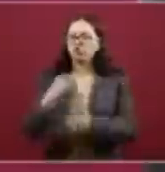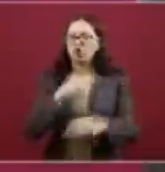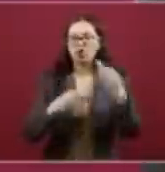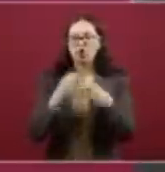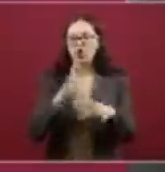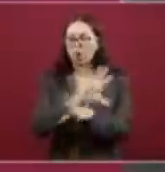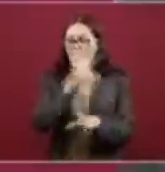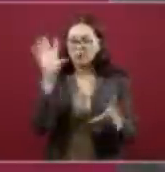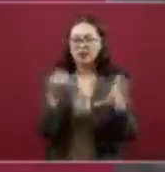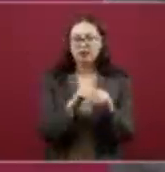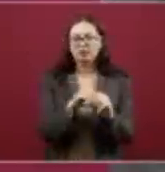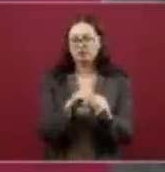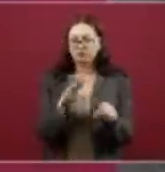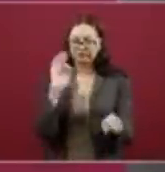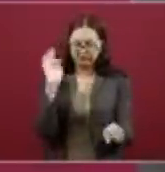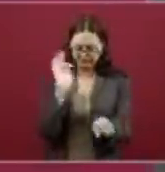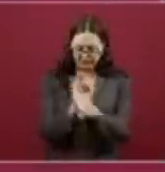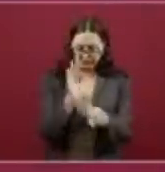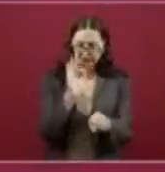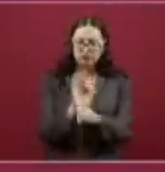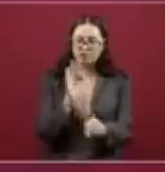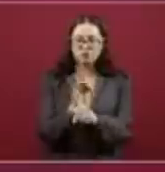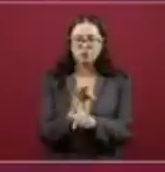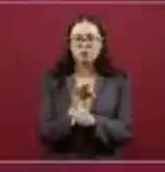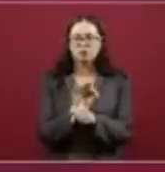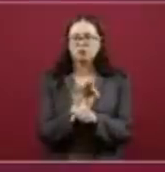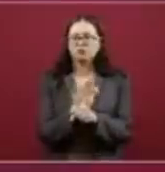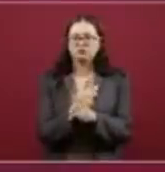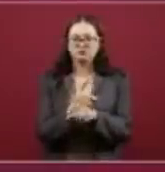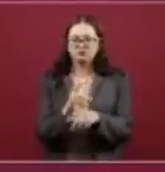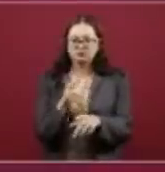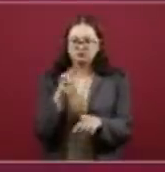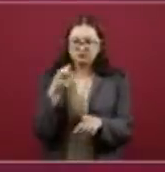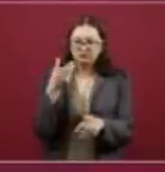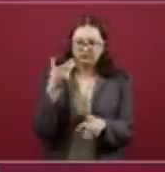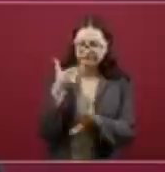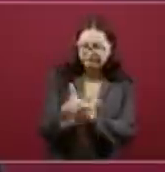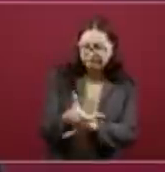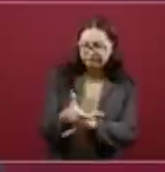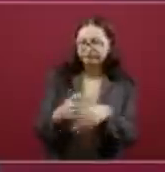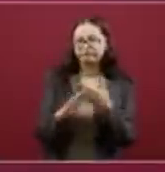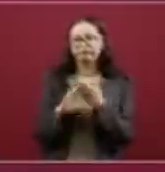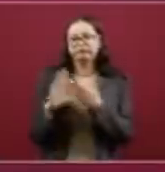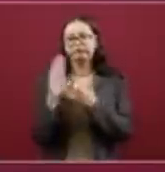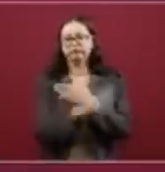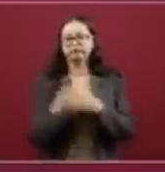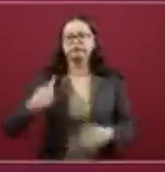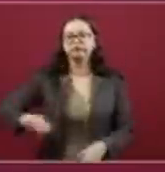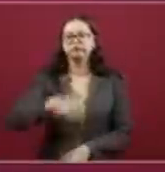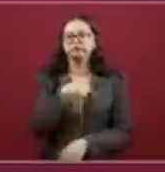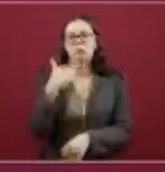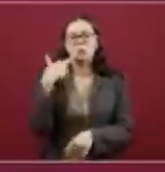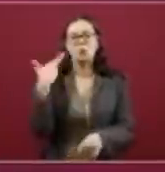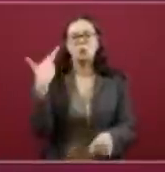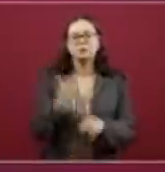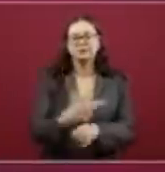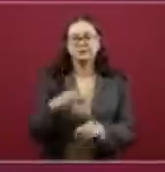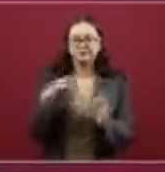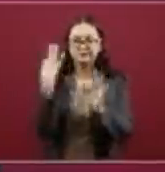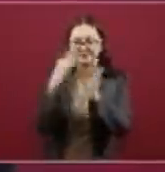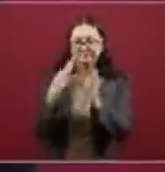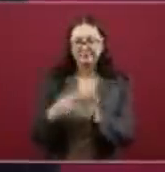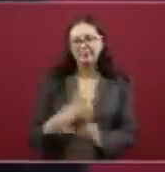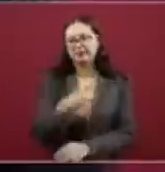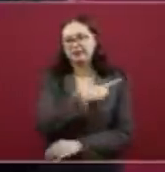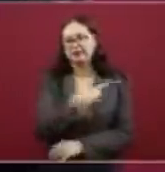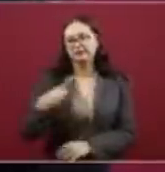evitar que sean agredidos, ¿Sí? Es nuestra responsabilidad